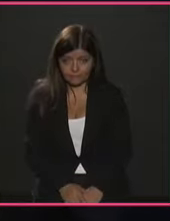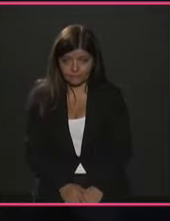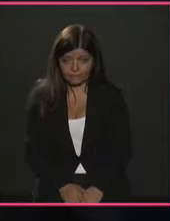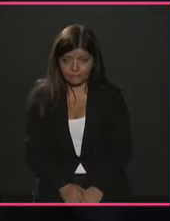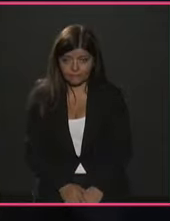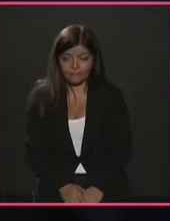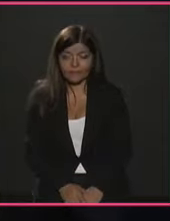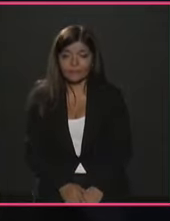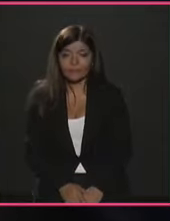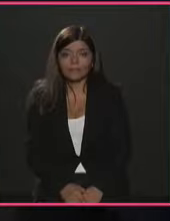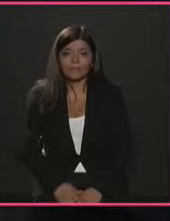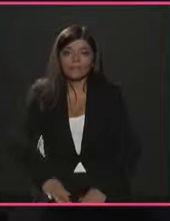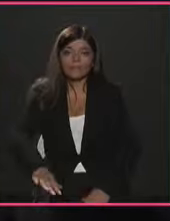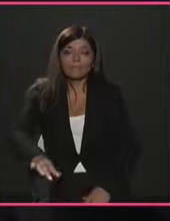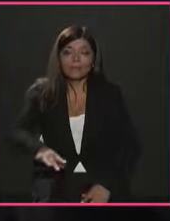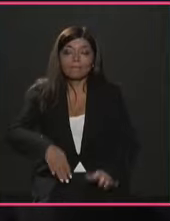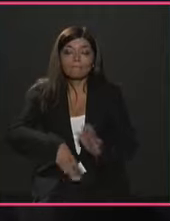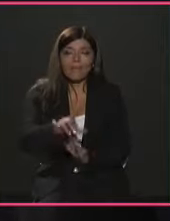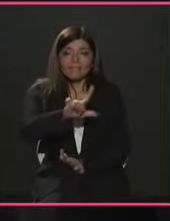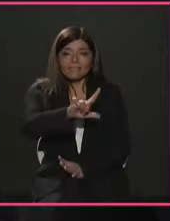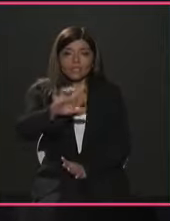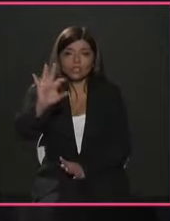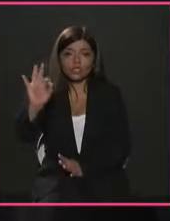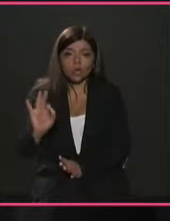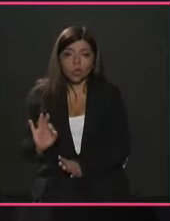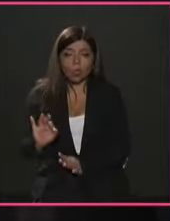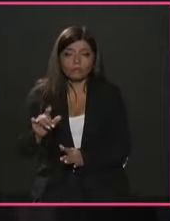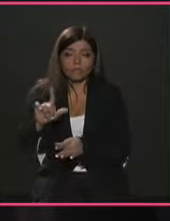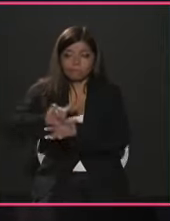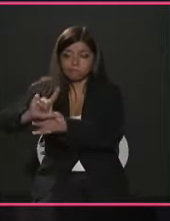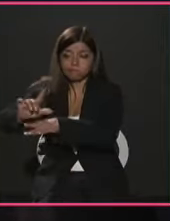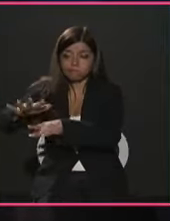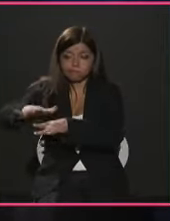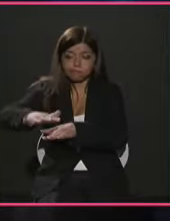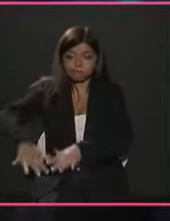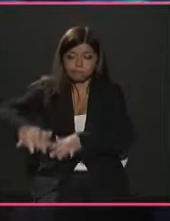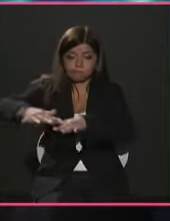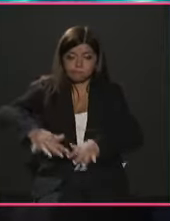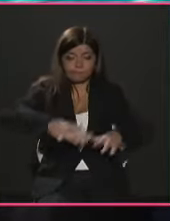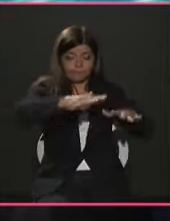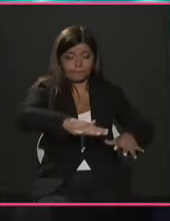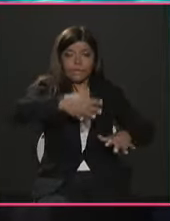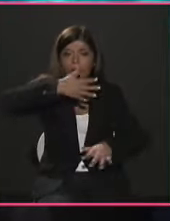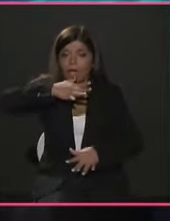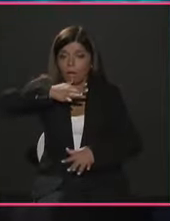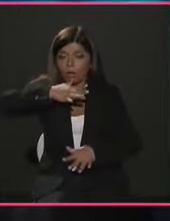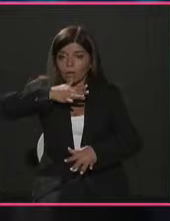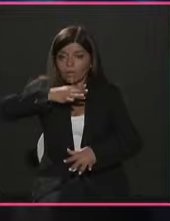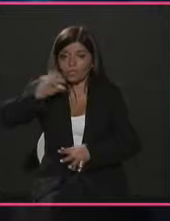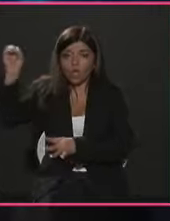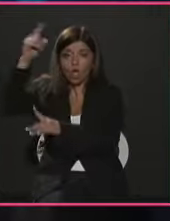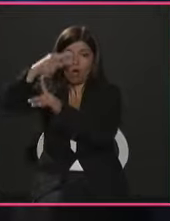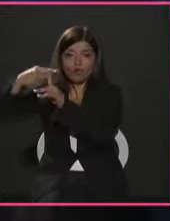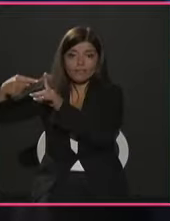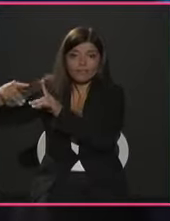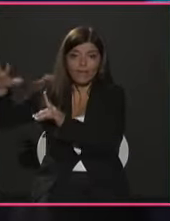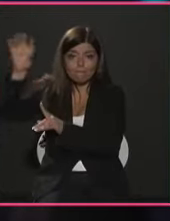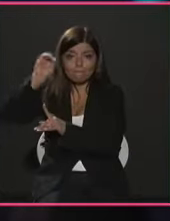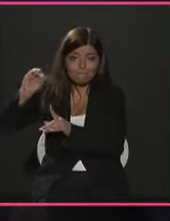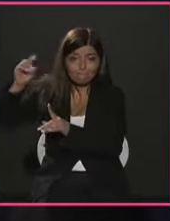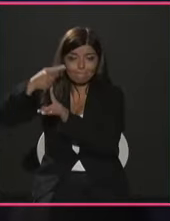150 presas y y en el Oriente medio